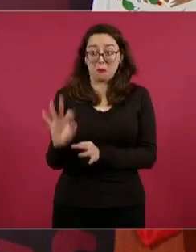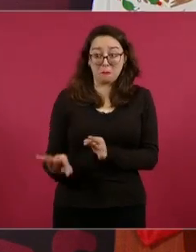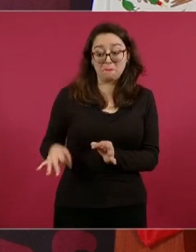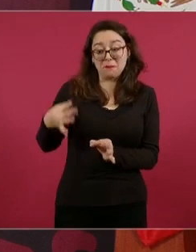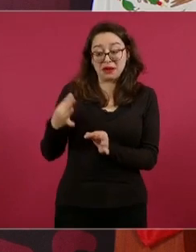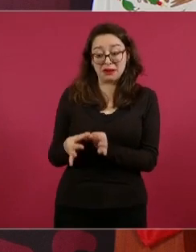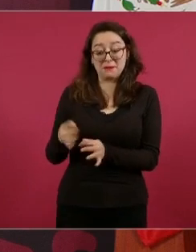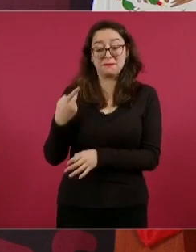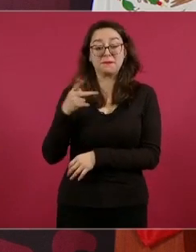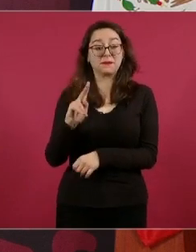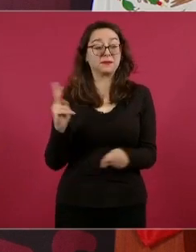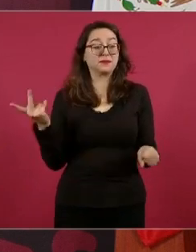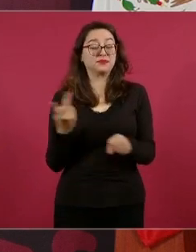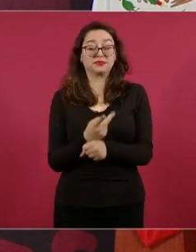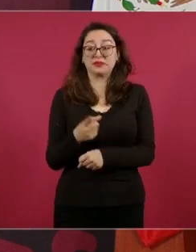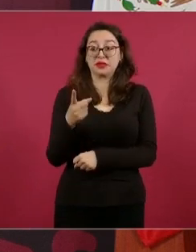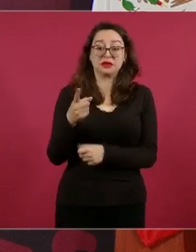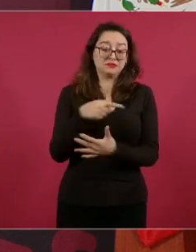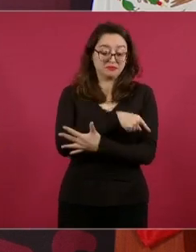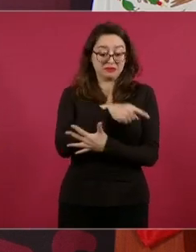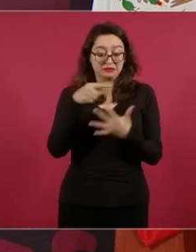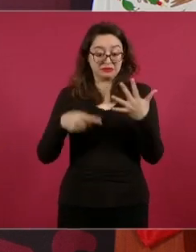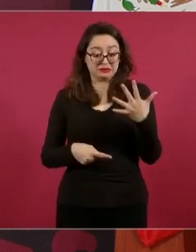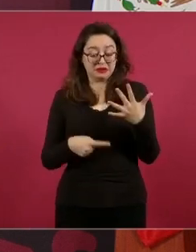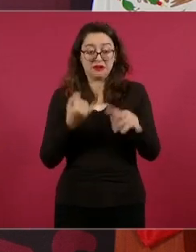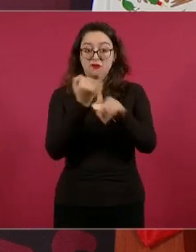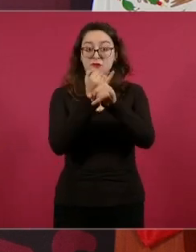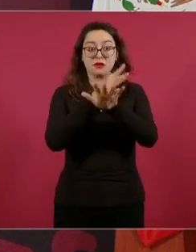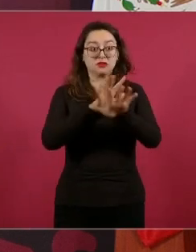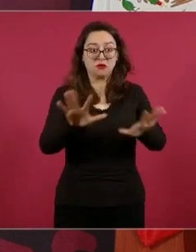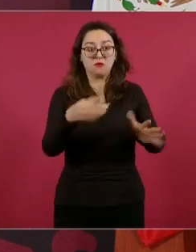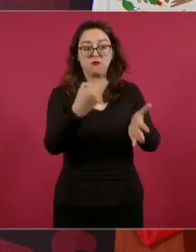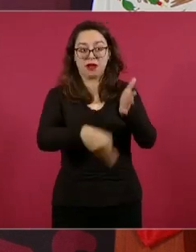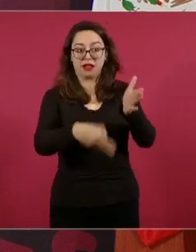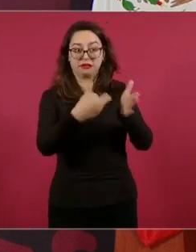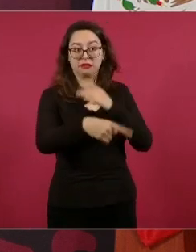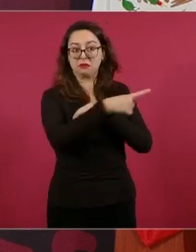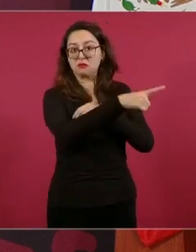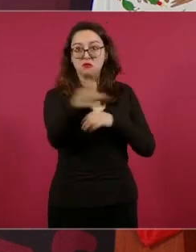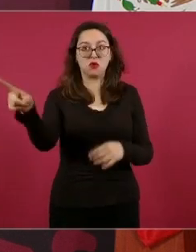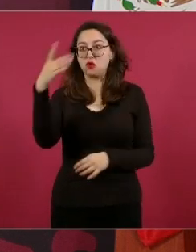es pueblo, el ejército es pueblo.